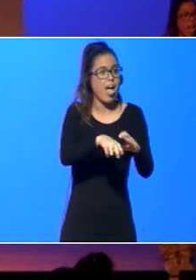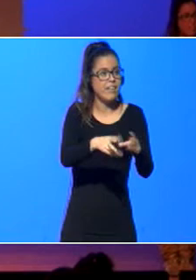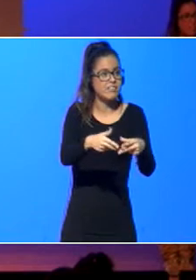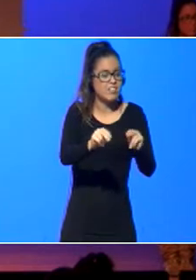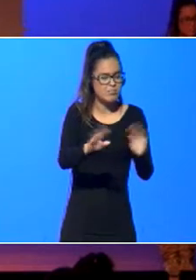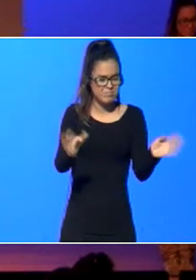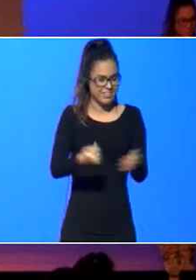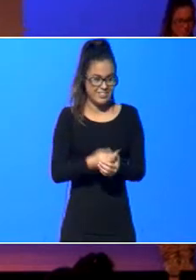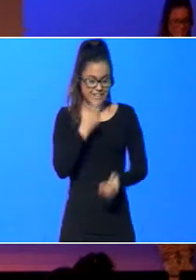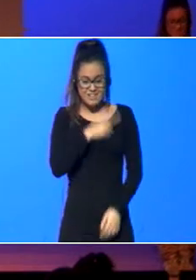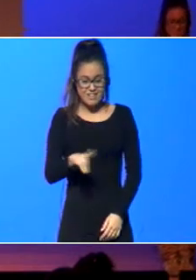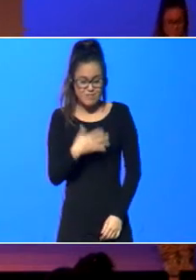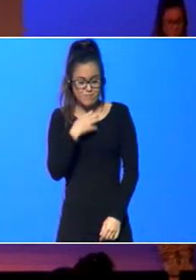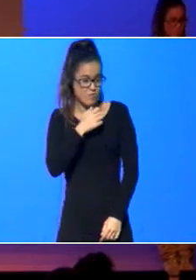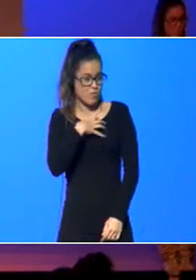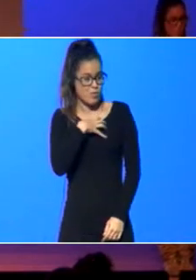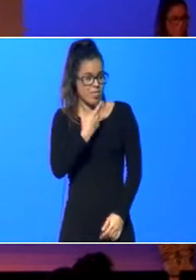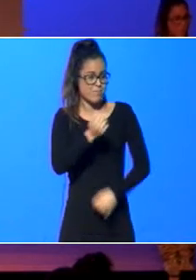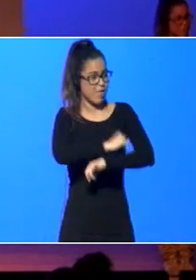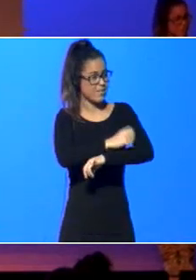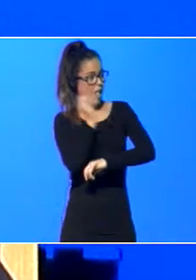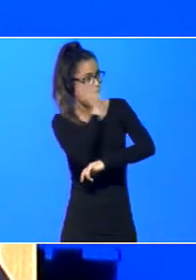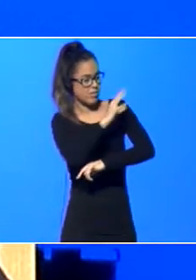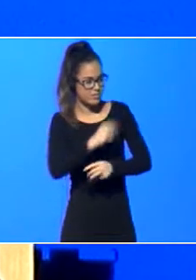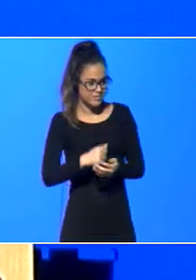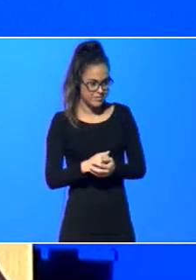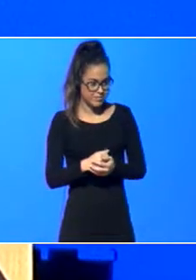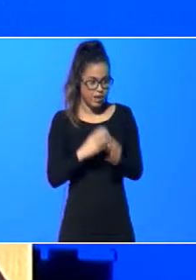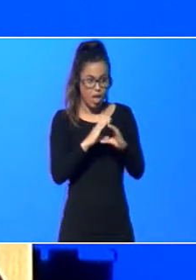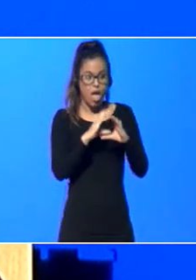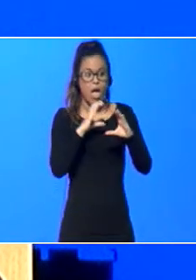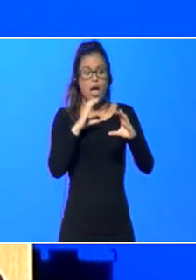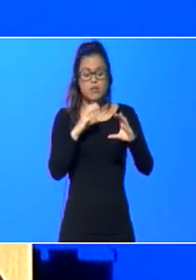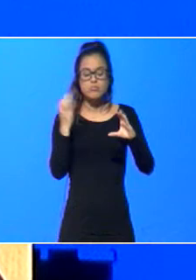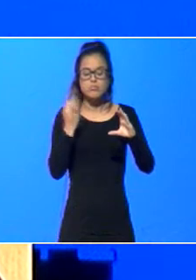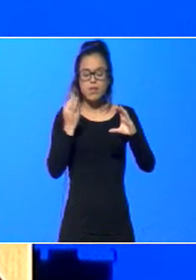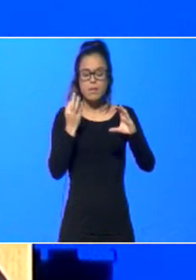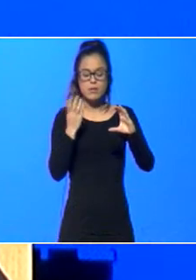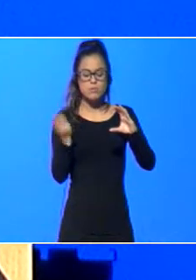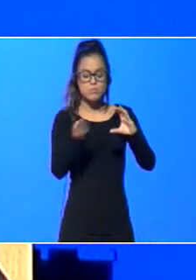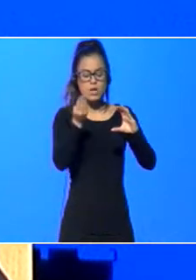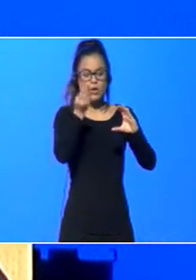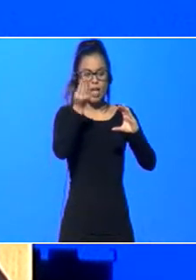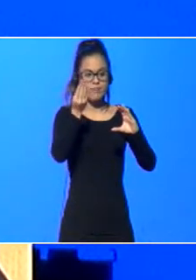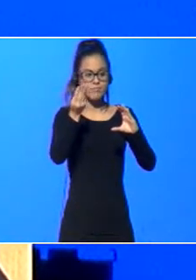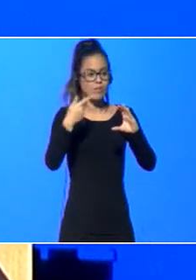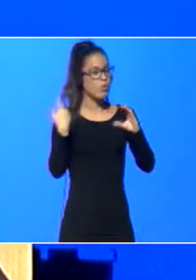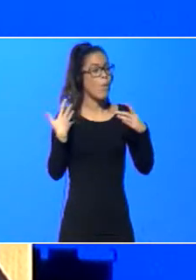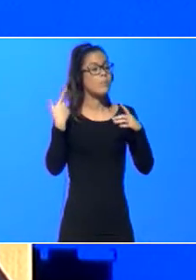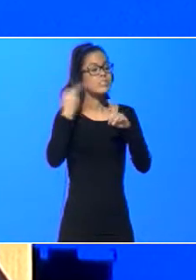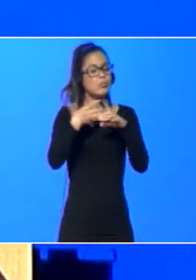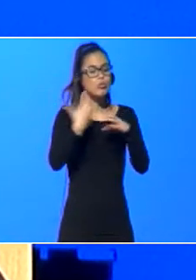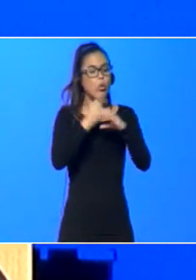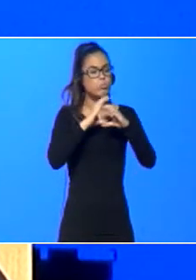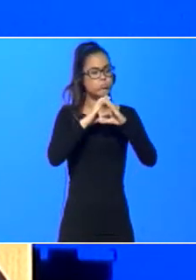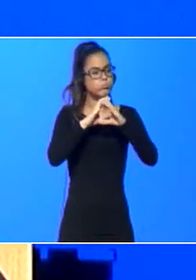los niños por la ventana. El autobús se tiene que mejorar para que no caiga ni uno, para